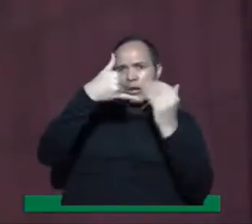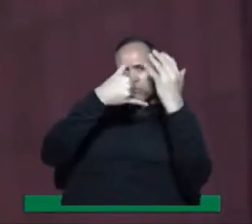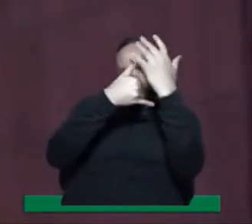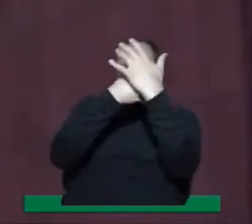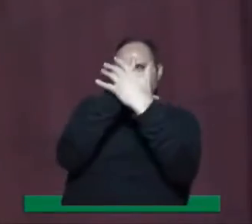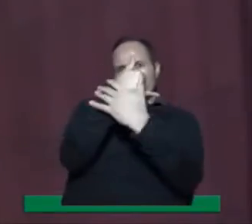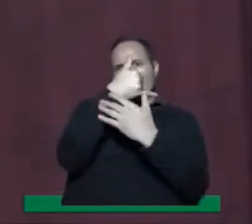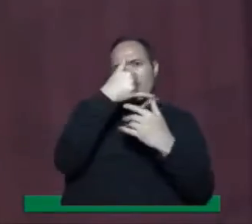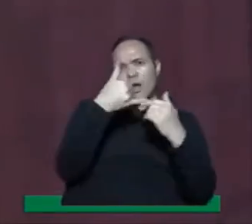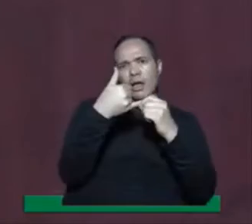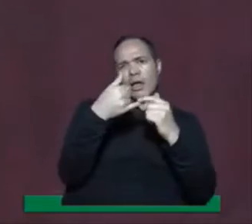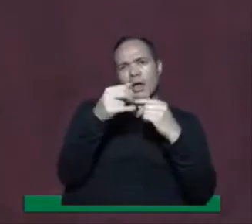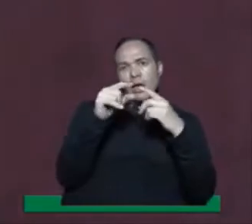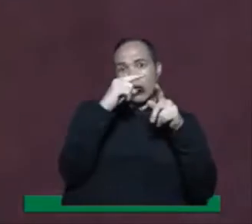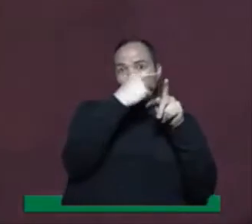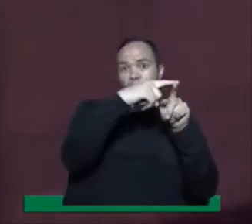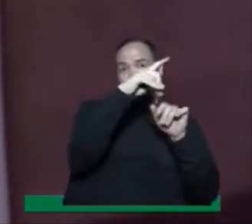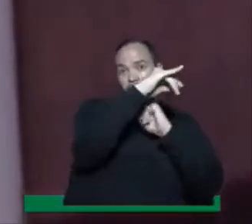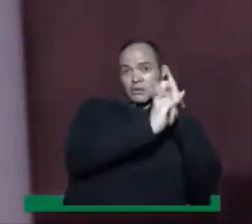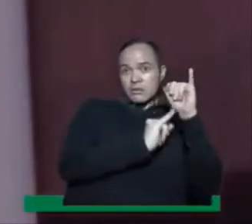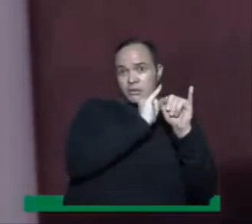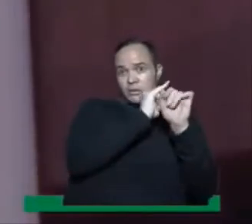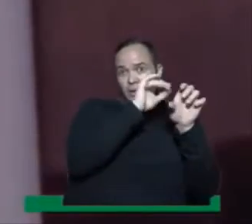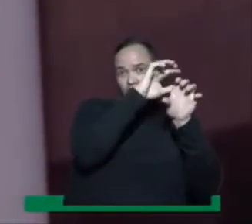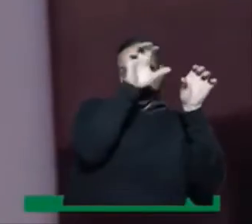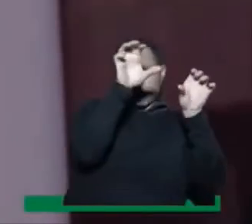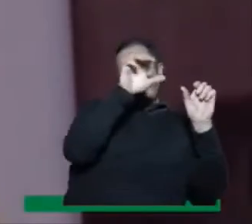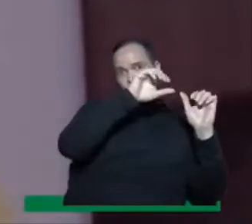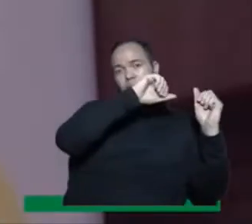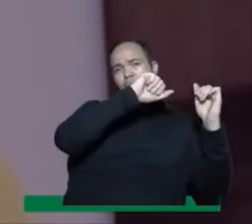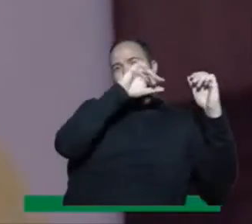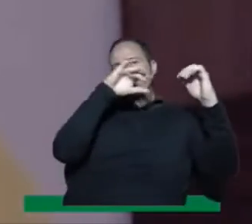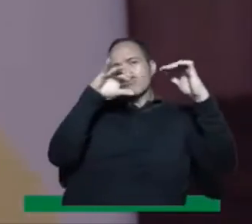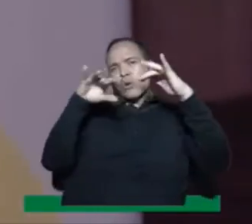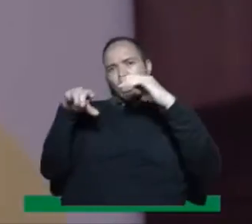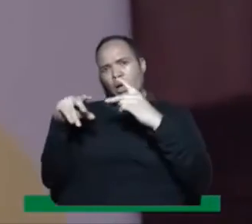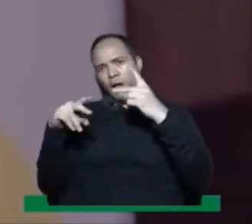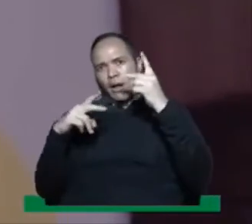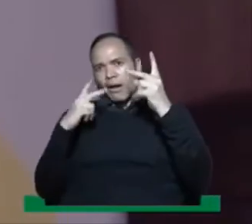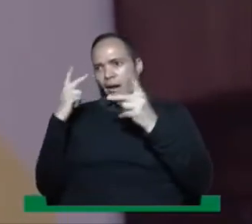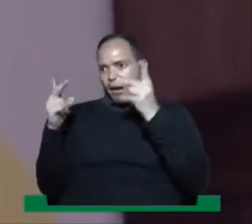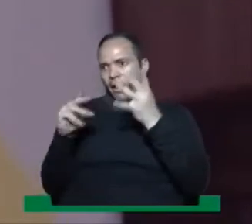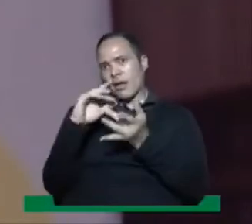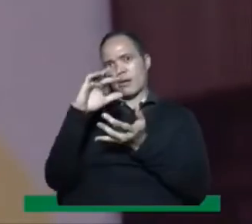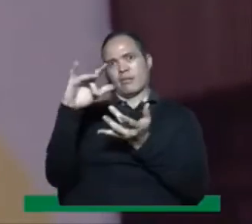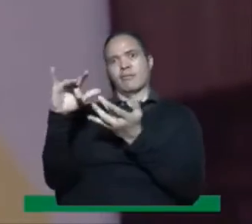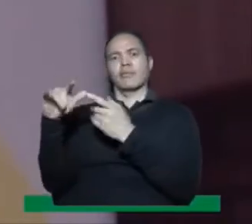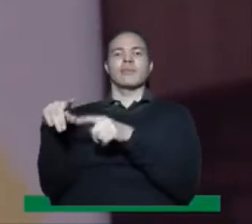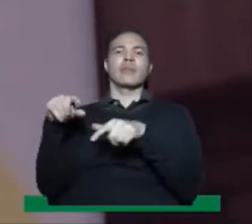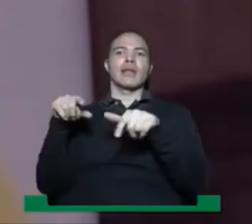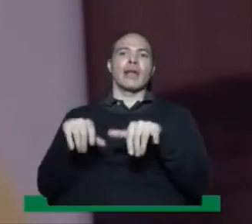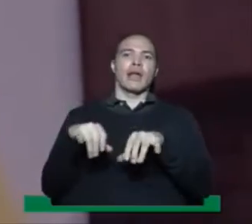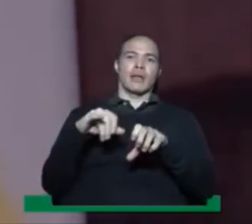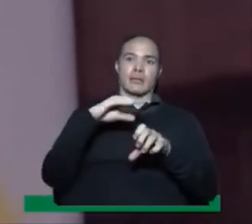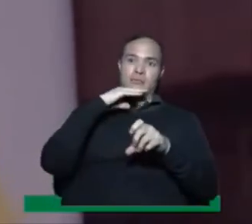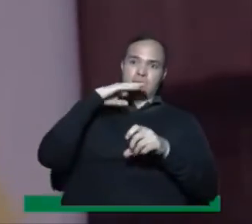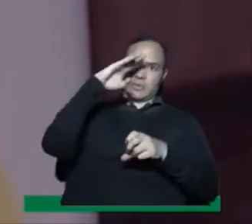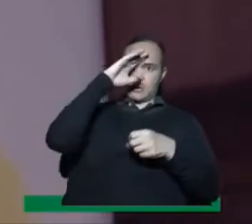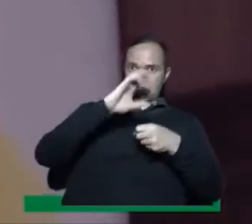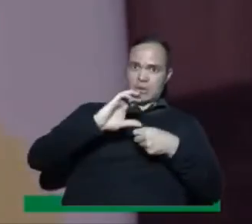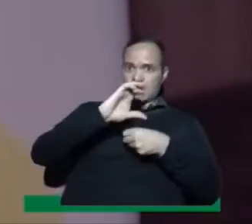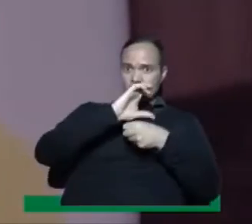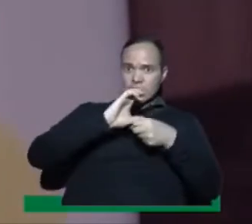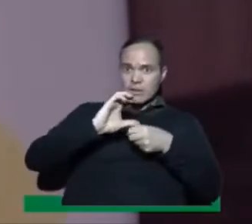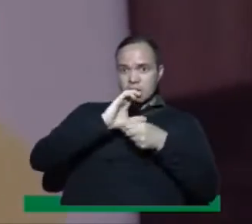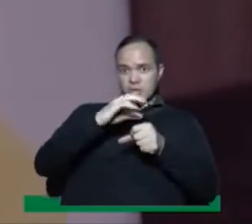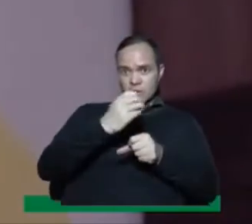clase internacional. Y a eso, digamos que vamos a seguir apostándole desde la municipalidad y desde la